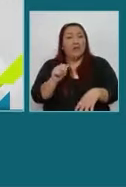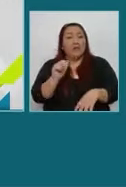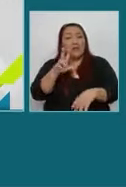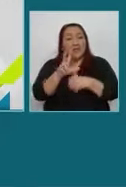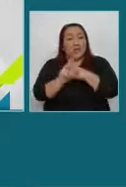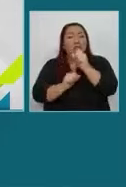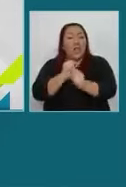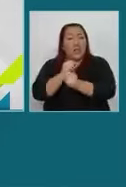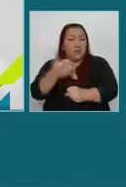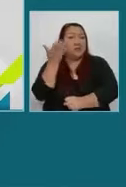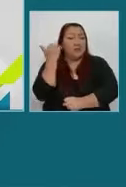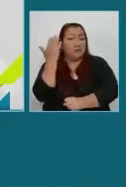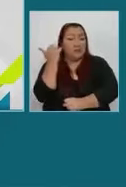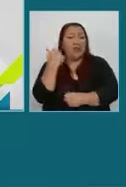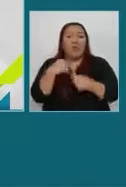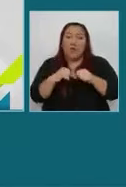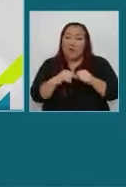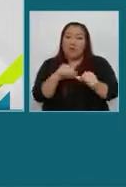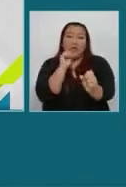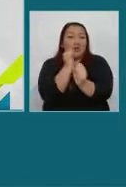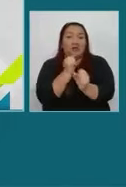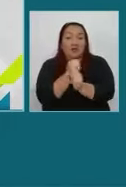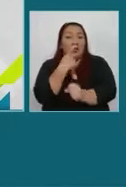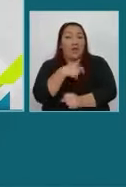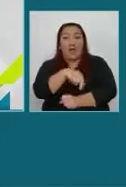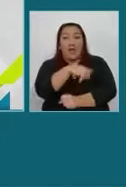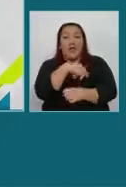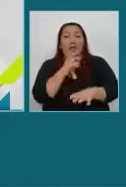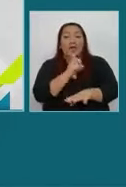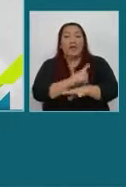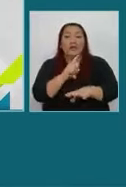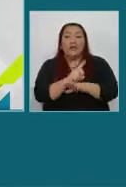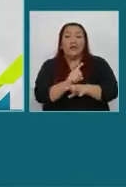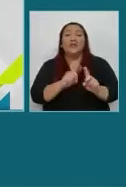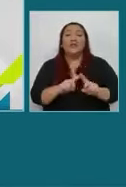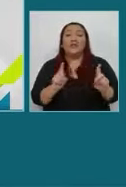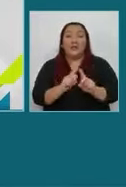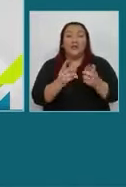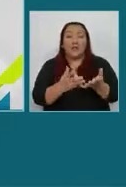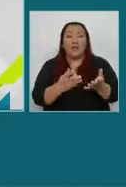de 3 años y continuamos trabajando con ellos, y hemos desarrollado una serie